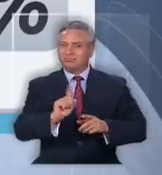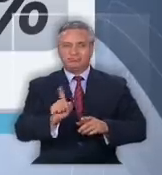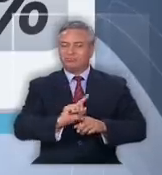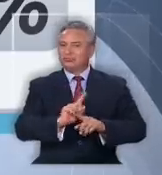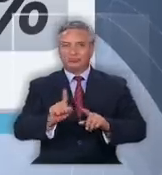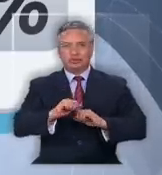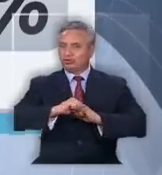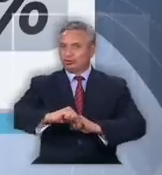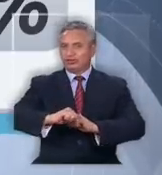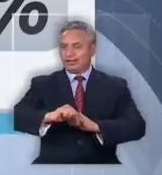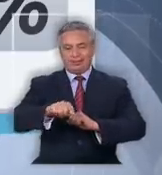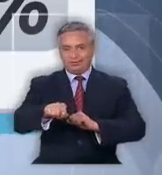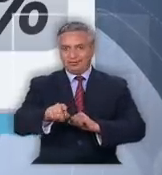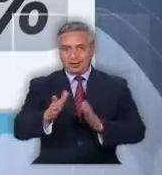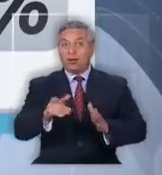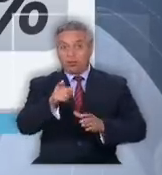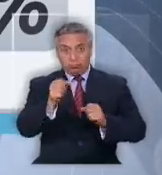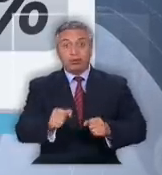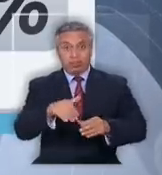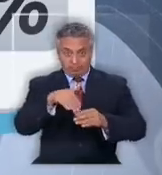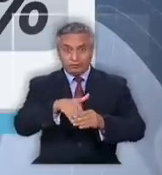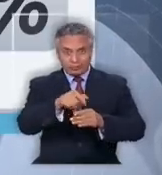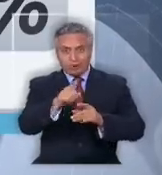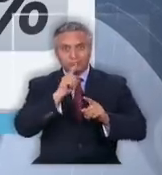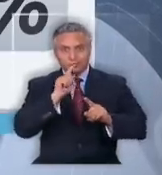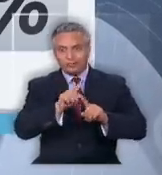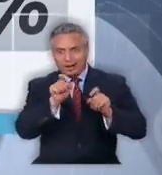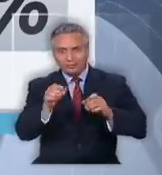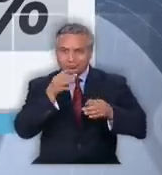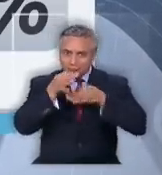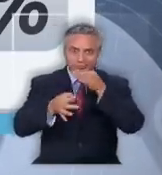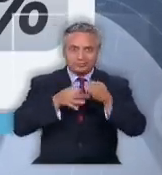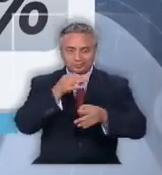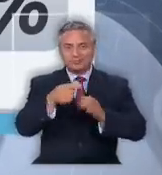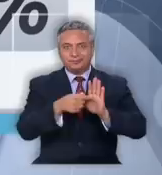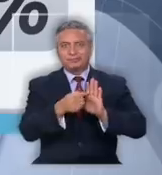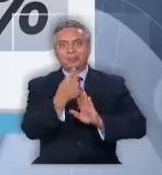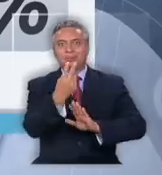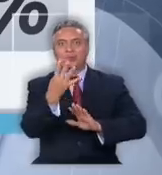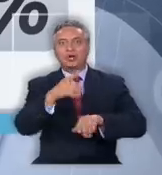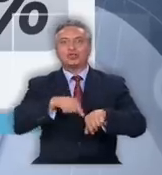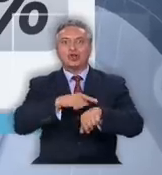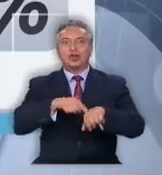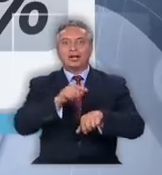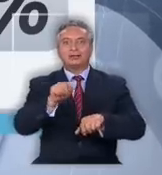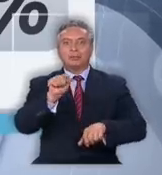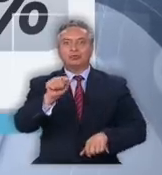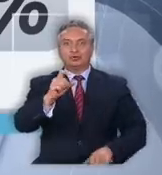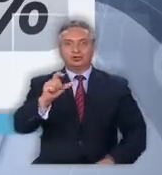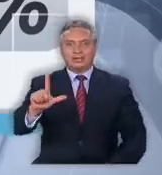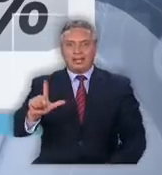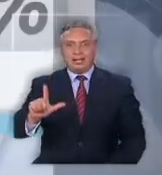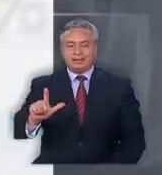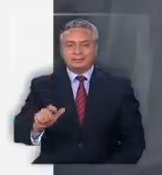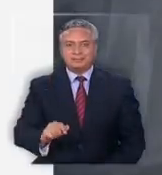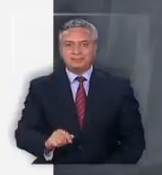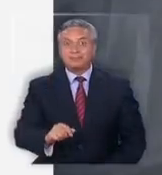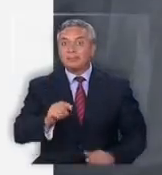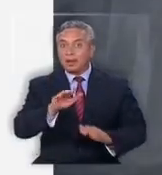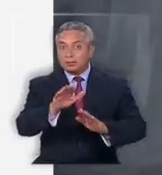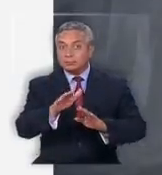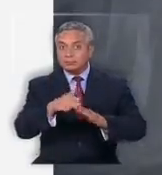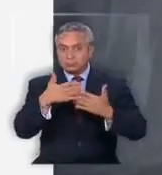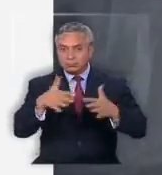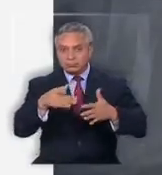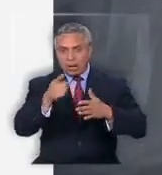esta medida. Todavía puedes votar, dejar tu comentario en el fanpage de 24horas.cl. Y tras